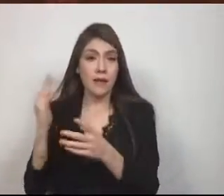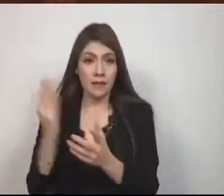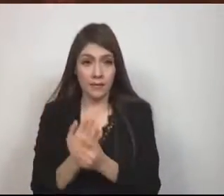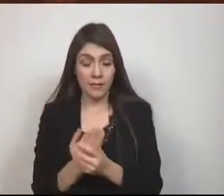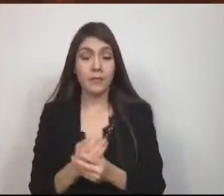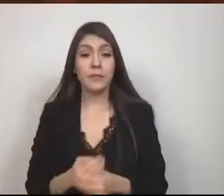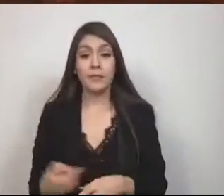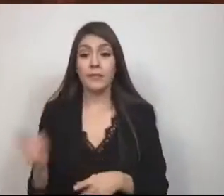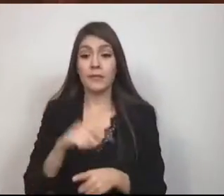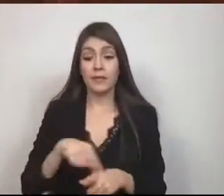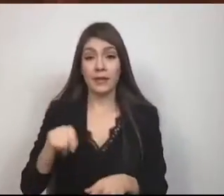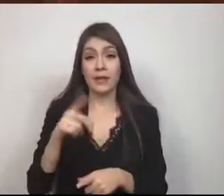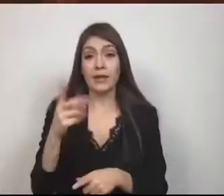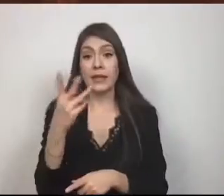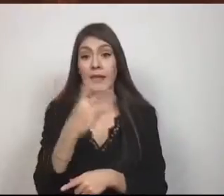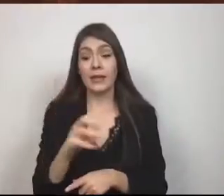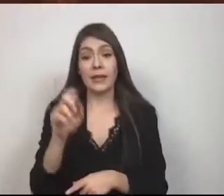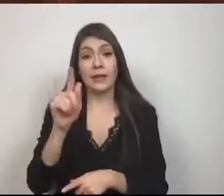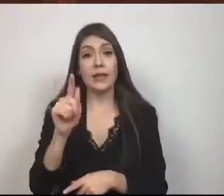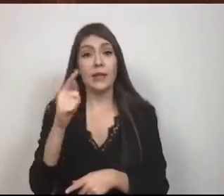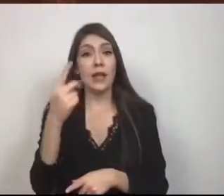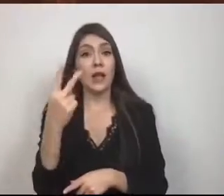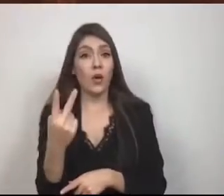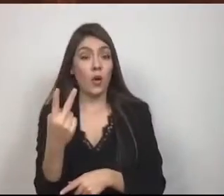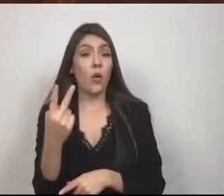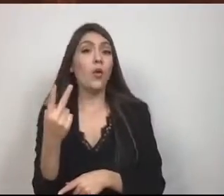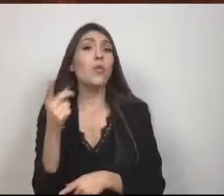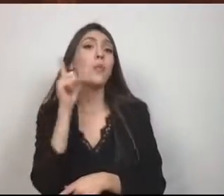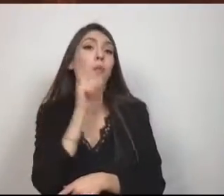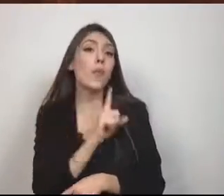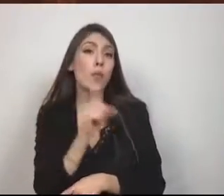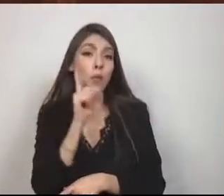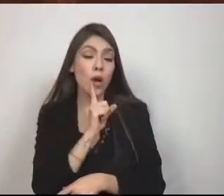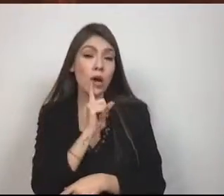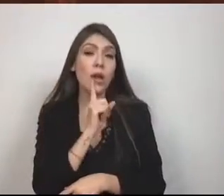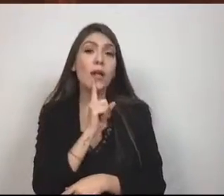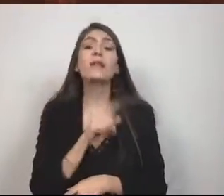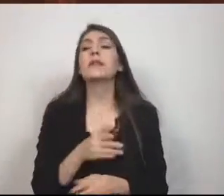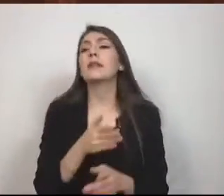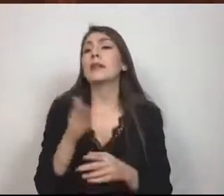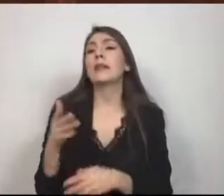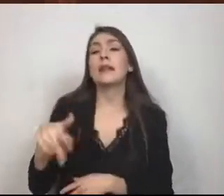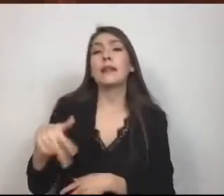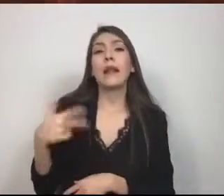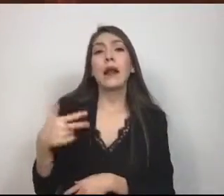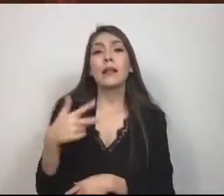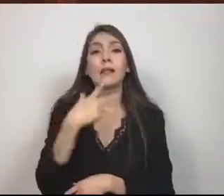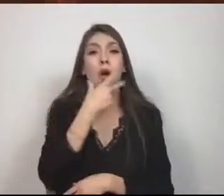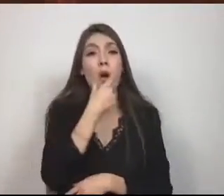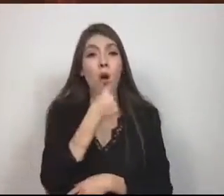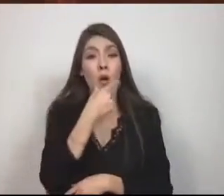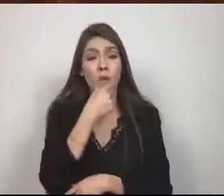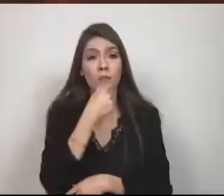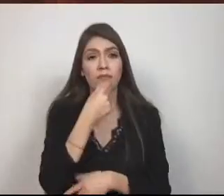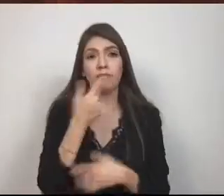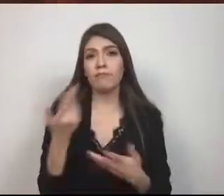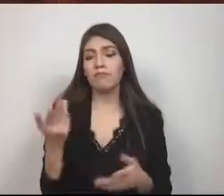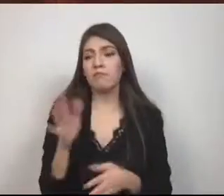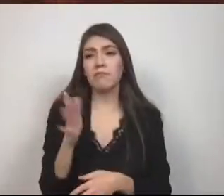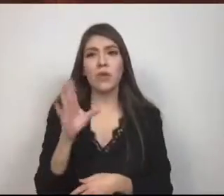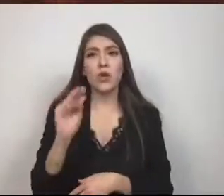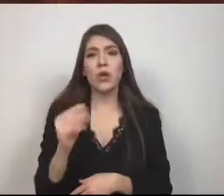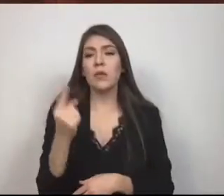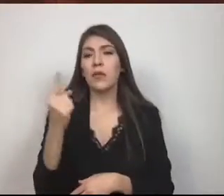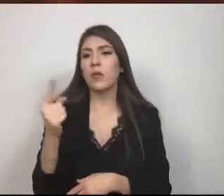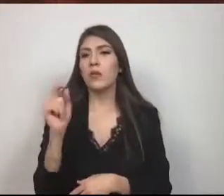372 son mujeres y 13 hombres, lo que representa que el 96.6% de las